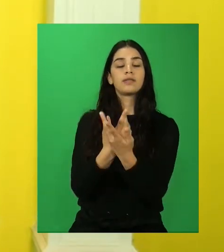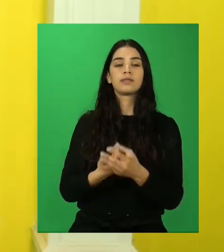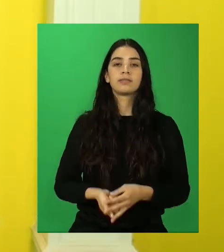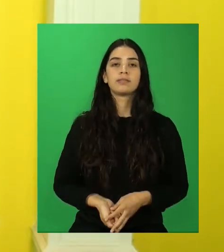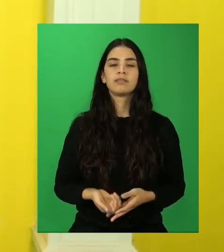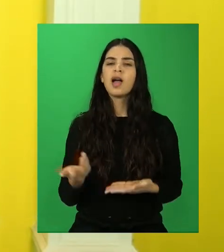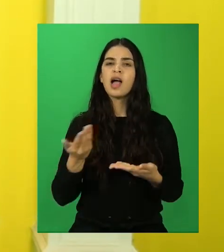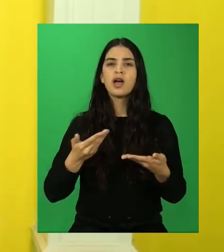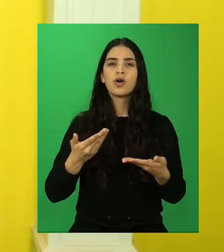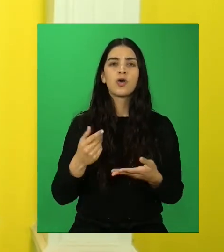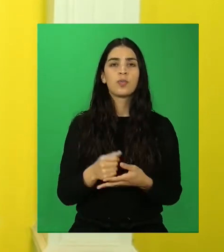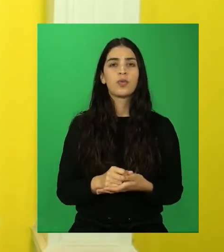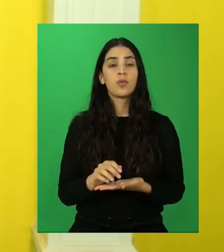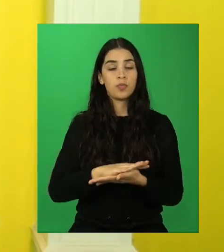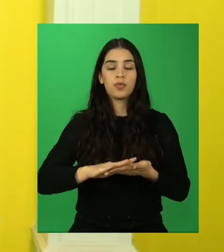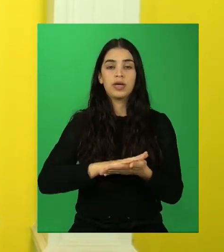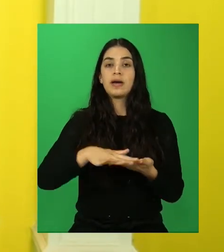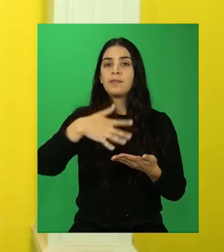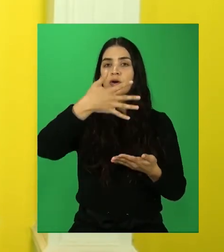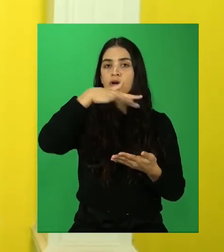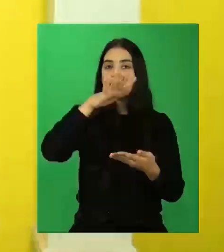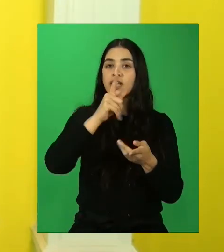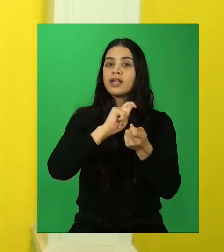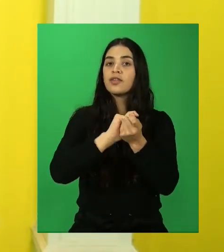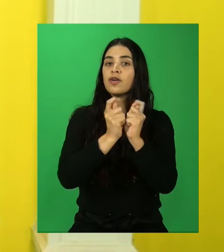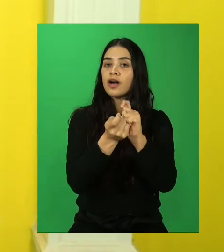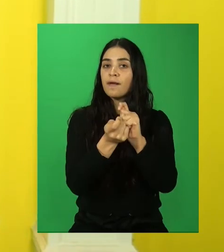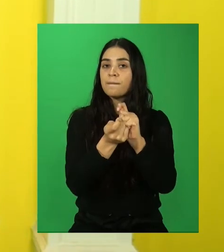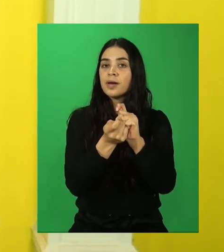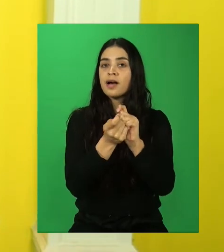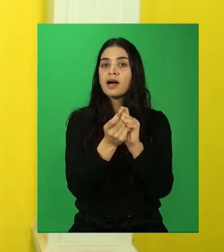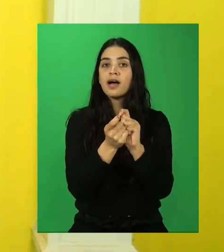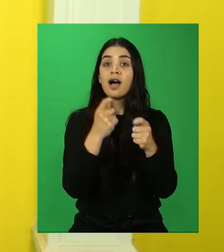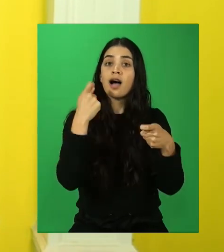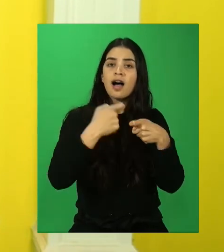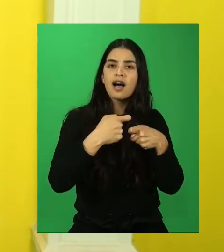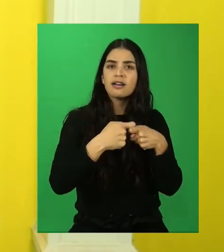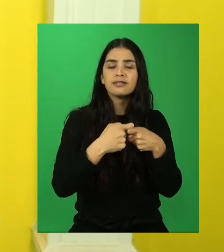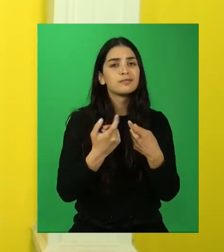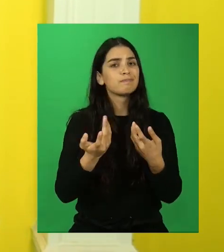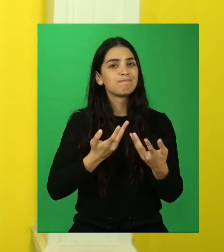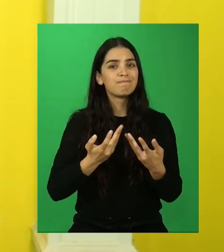ustedes? Cuando pasa de líquido a sólido. A